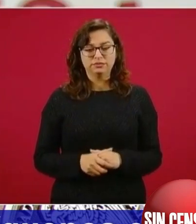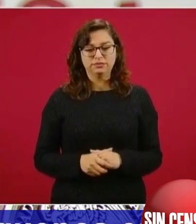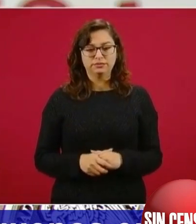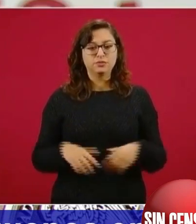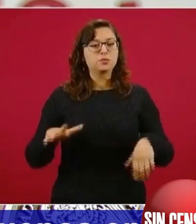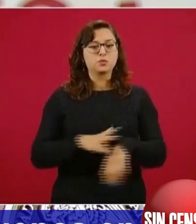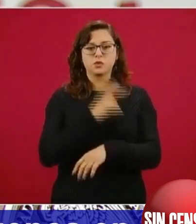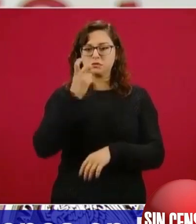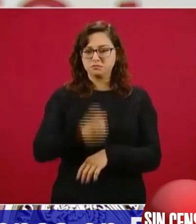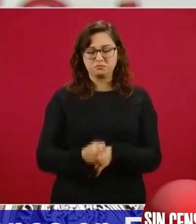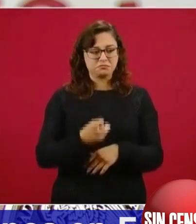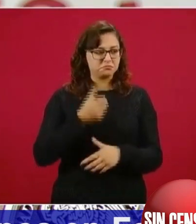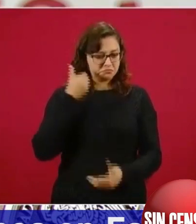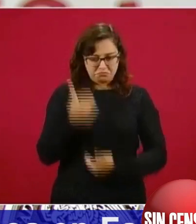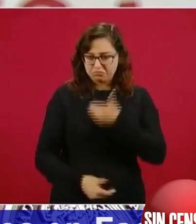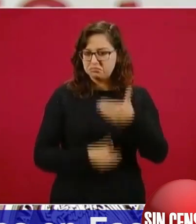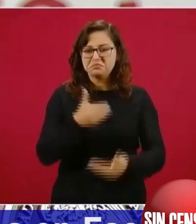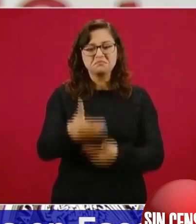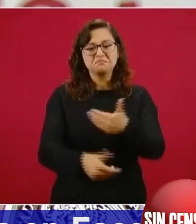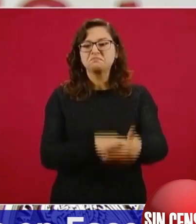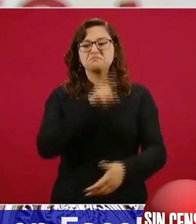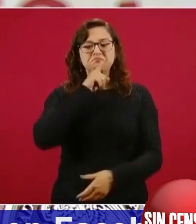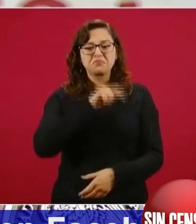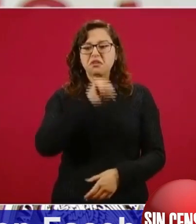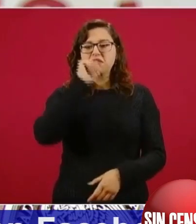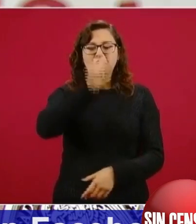Por eso no avanzamos como país.